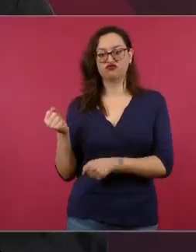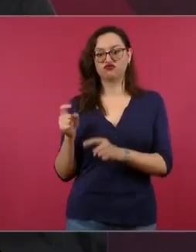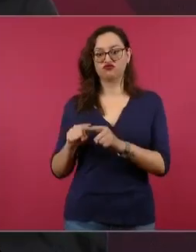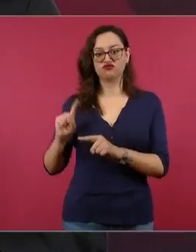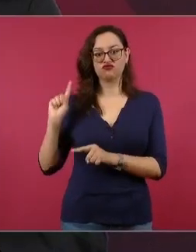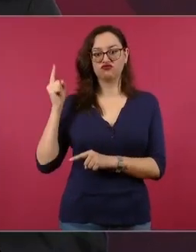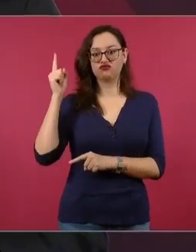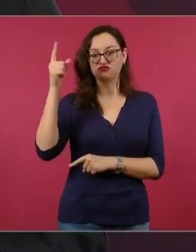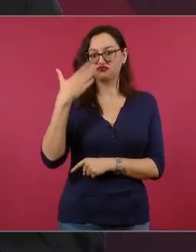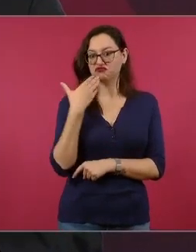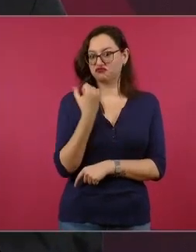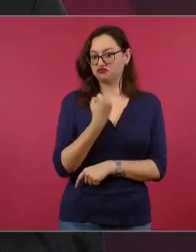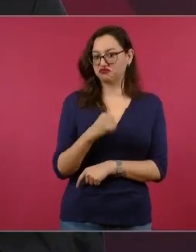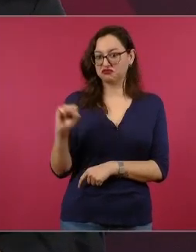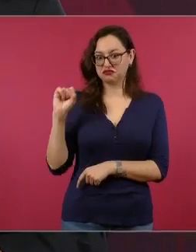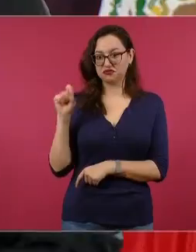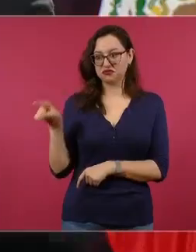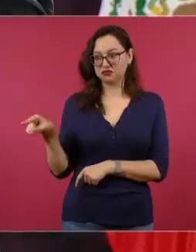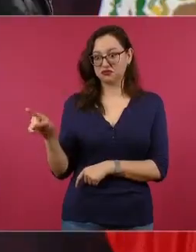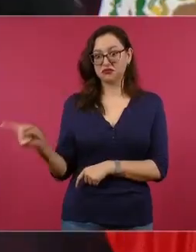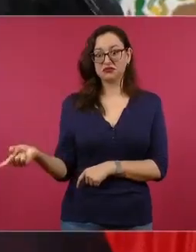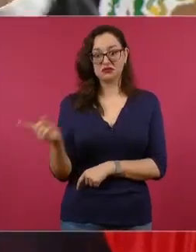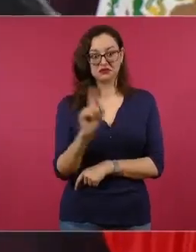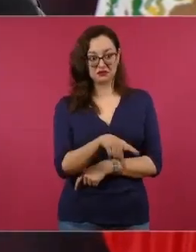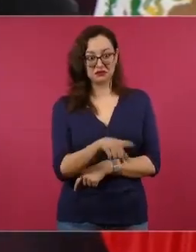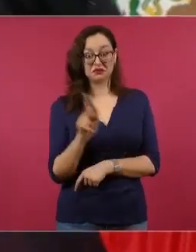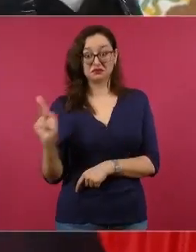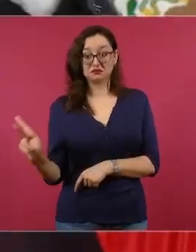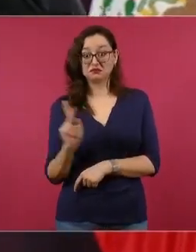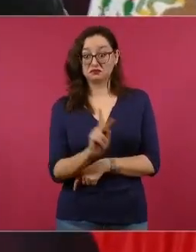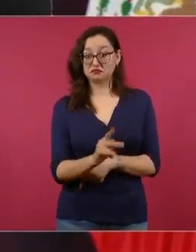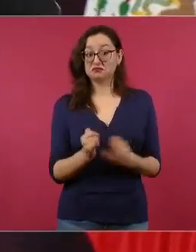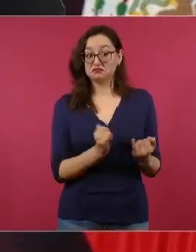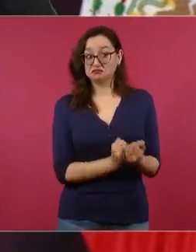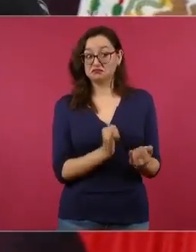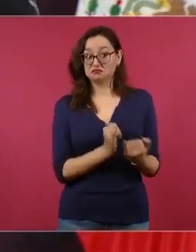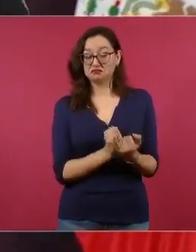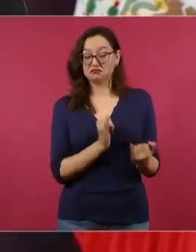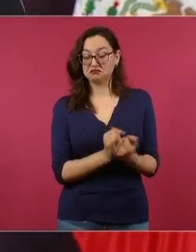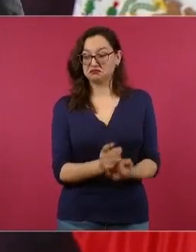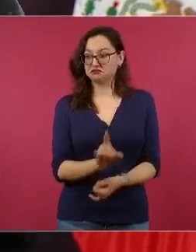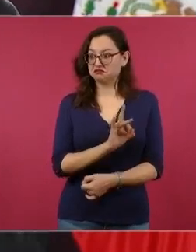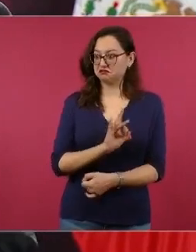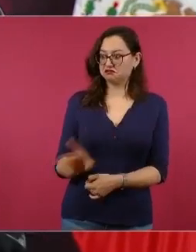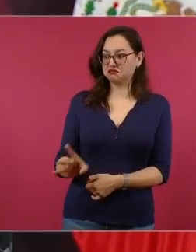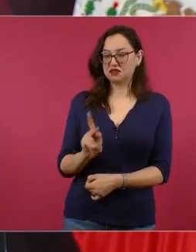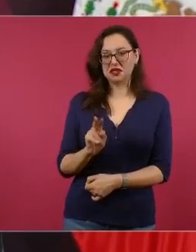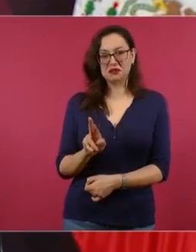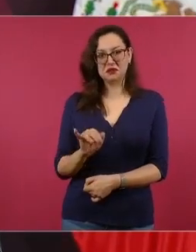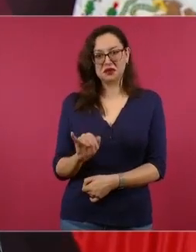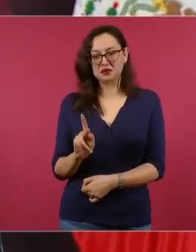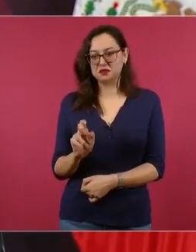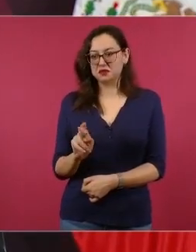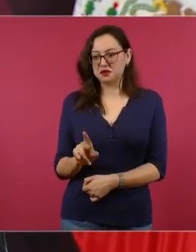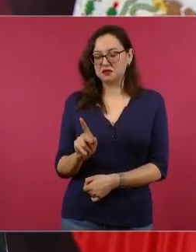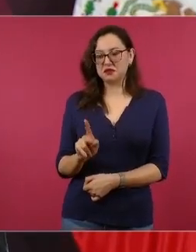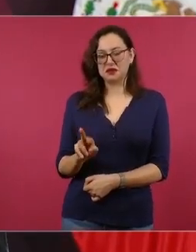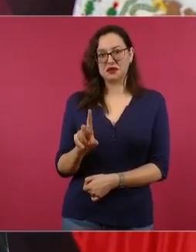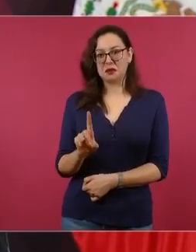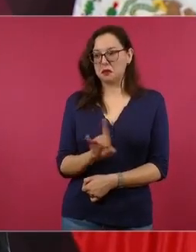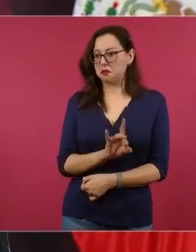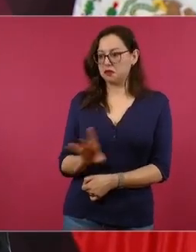Así, y lo felicitas. Ya la otra cuestión ya tiene que ver con la legalidad.